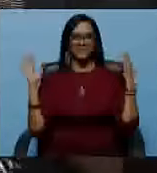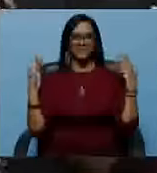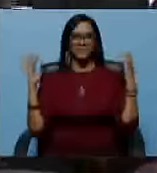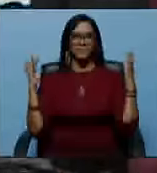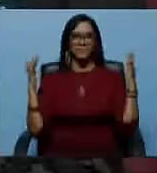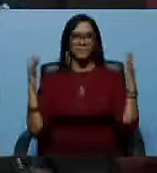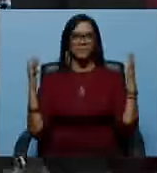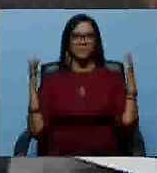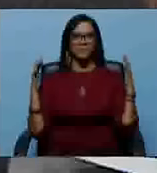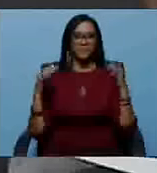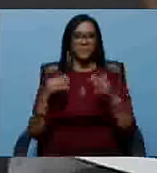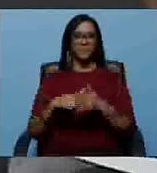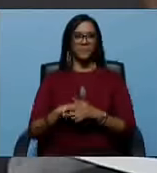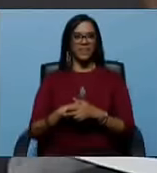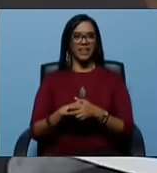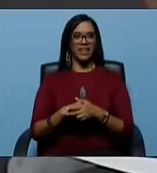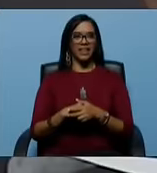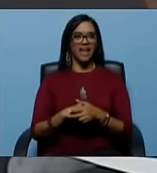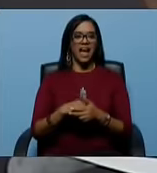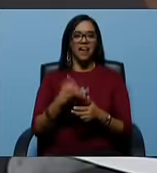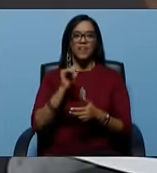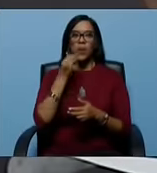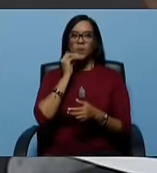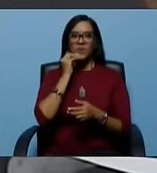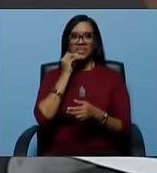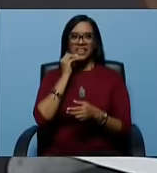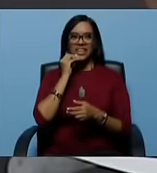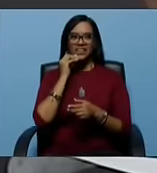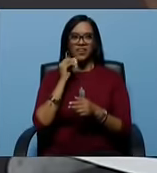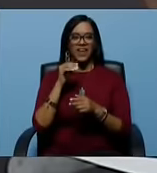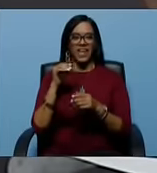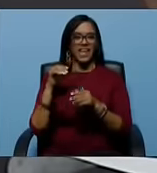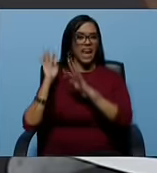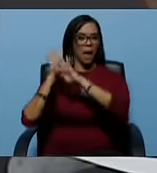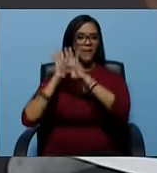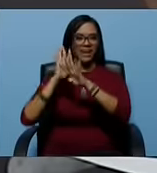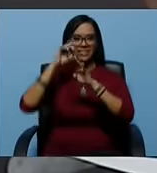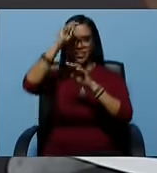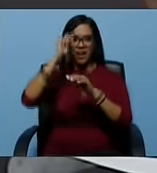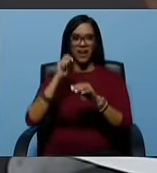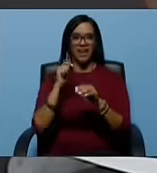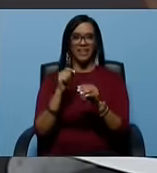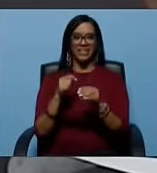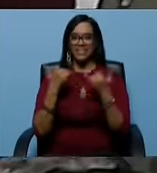Mira, Gallo, había un muchacho que en la marcha cargaba siempre una gorra y se pegaba ahí, pero ya no.